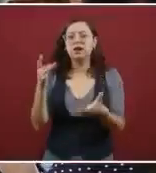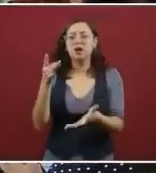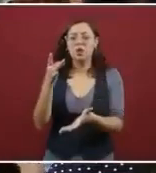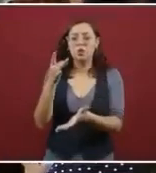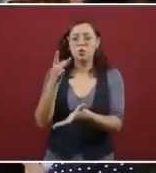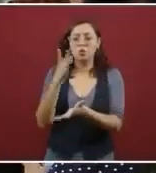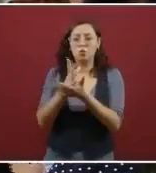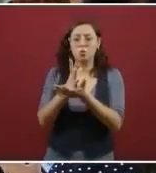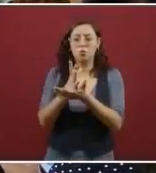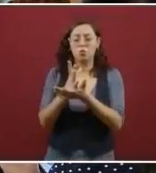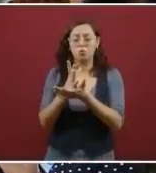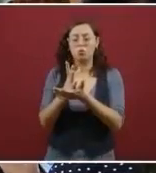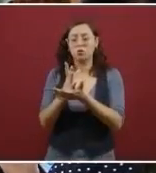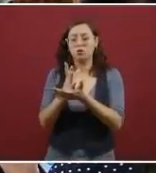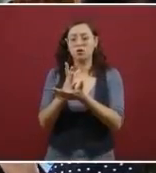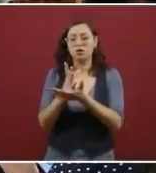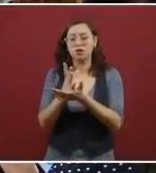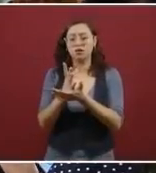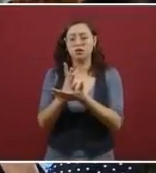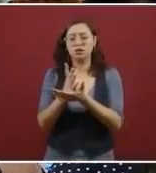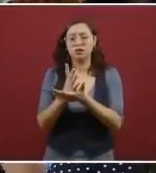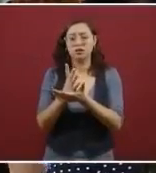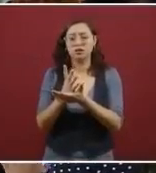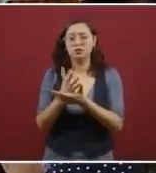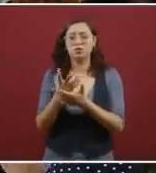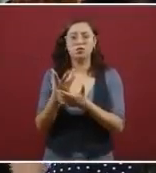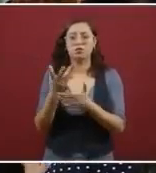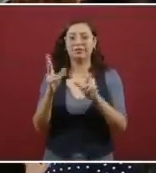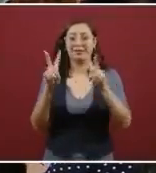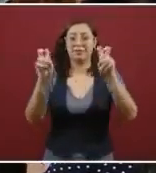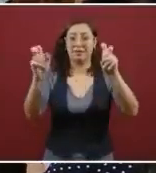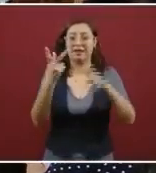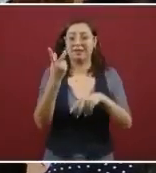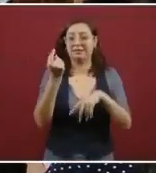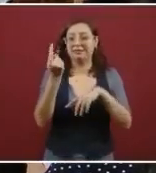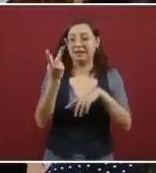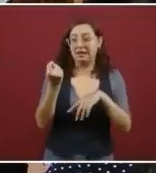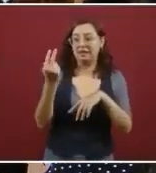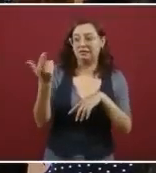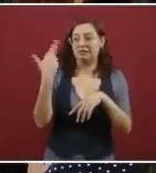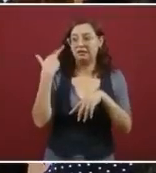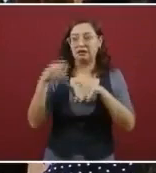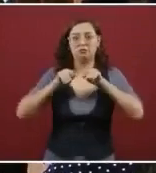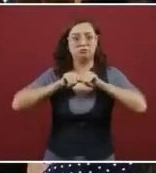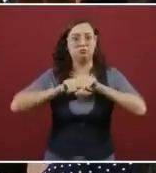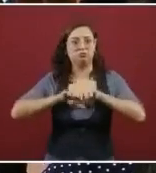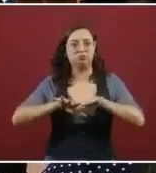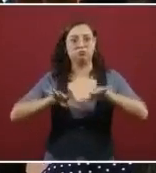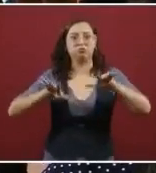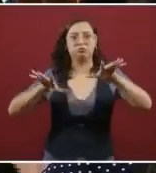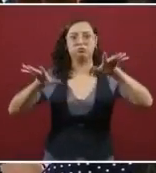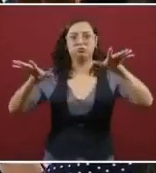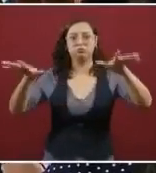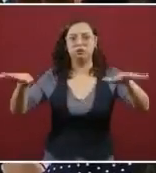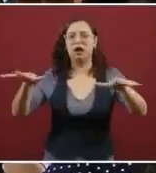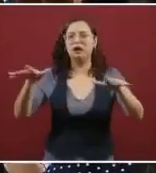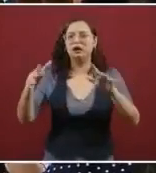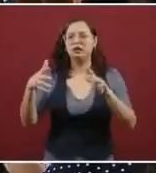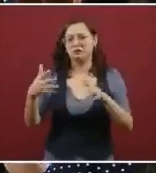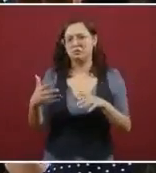el alcance, la cobertura que tengan los medios, hay